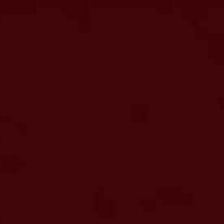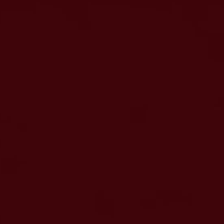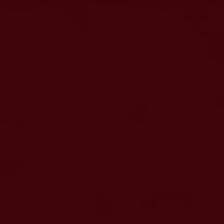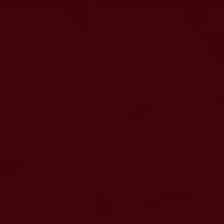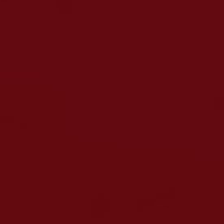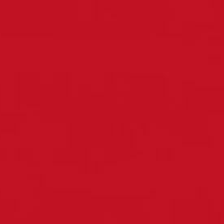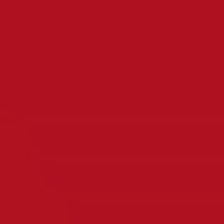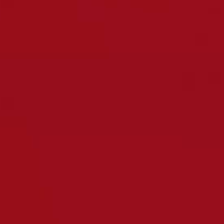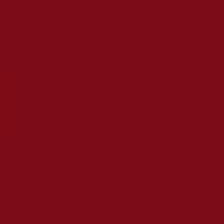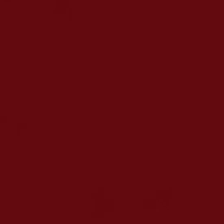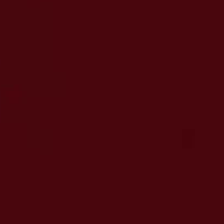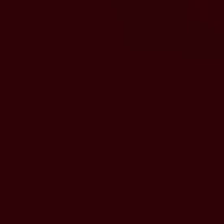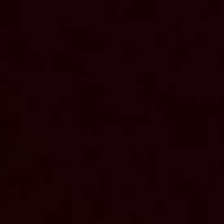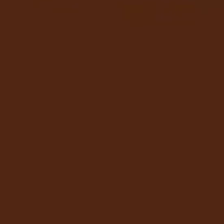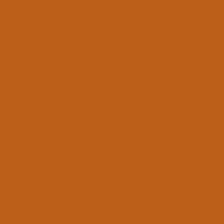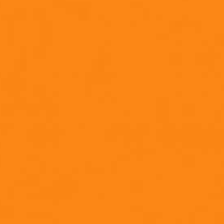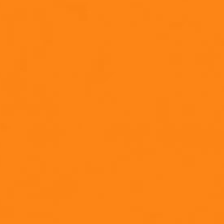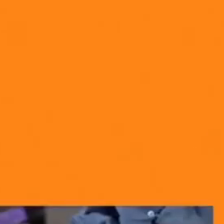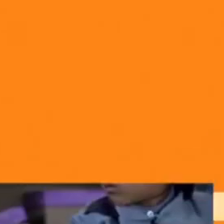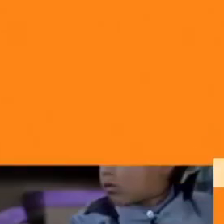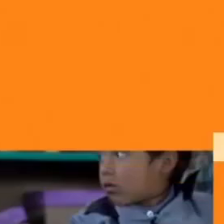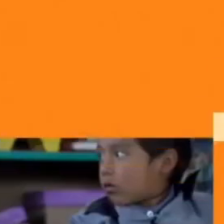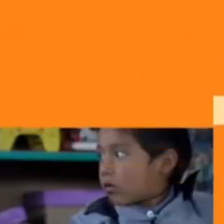pesados.